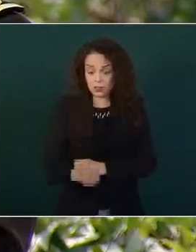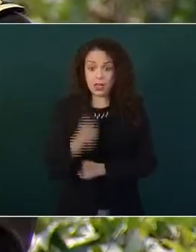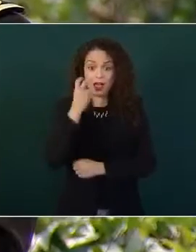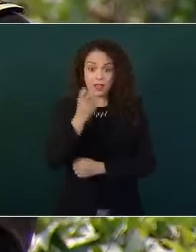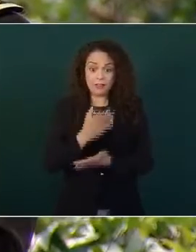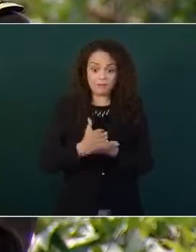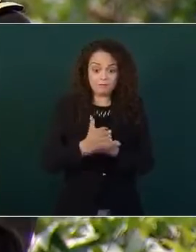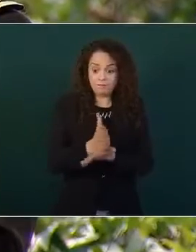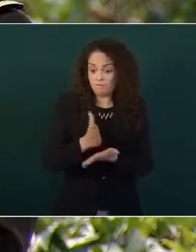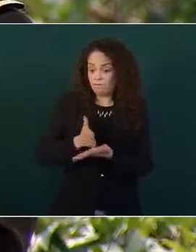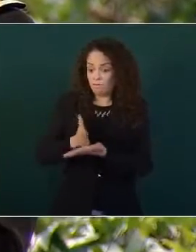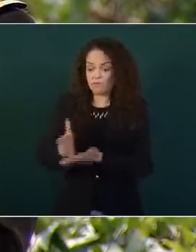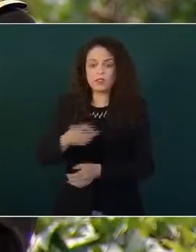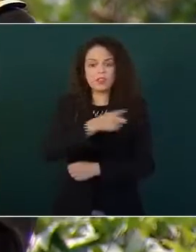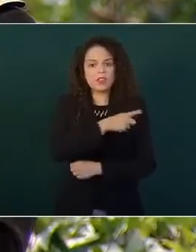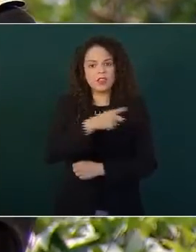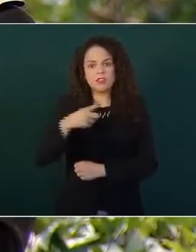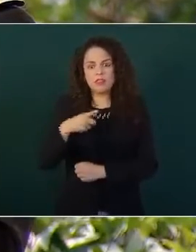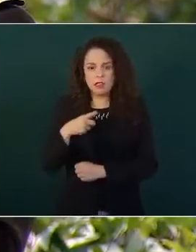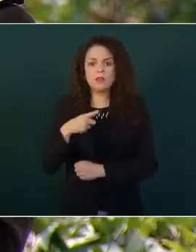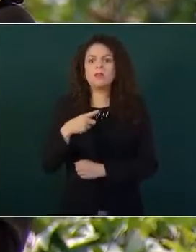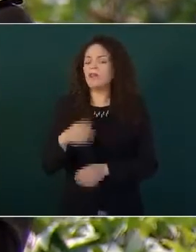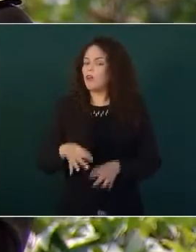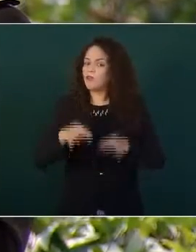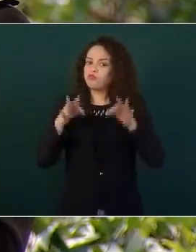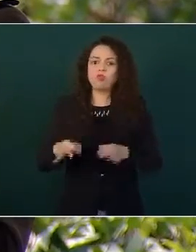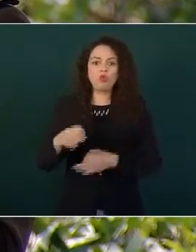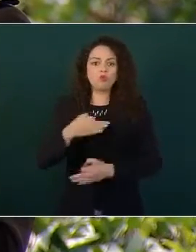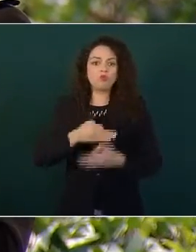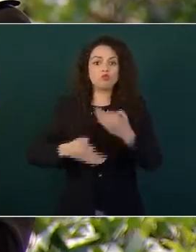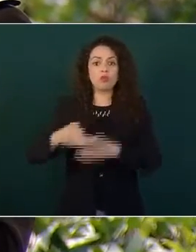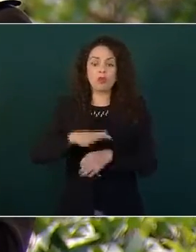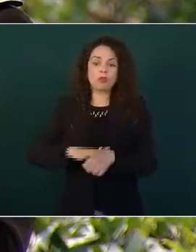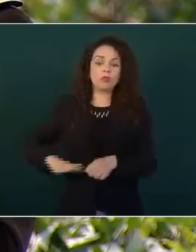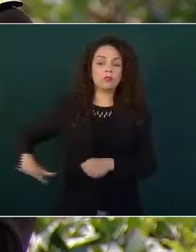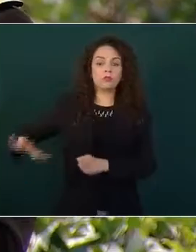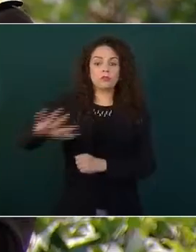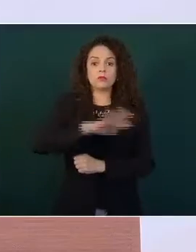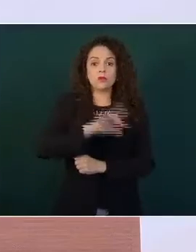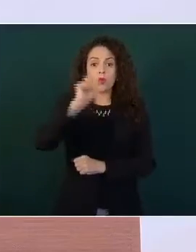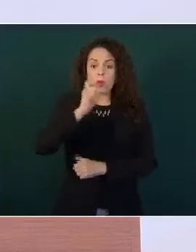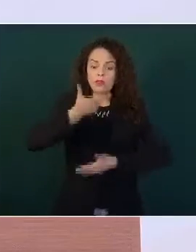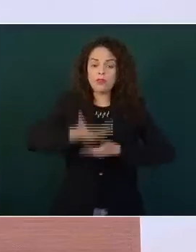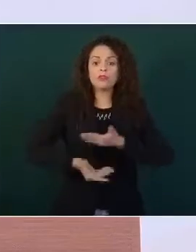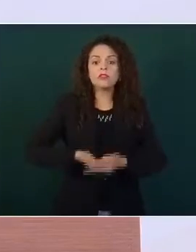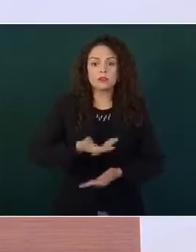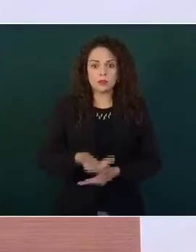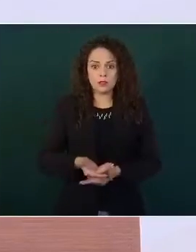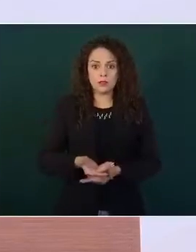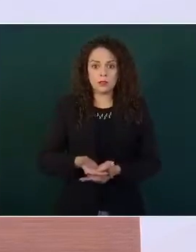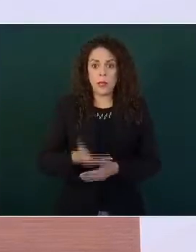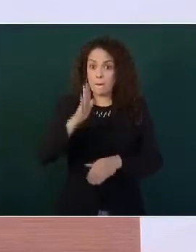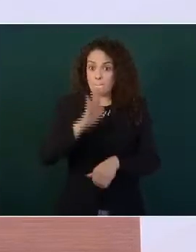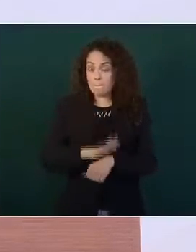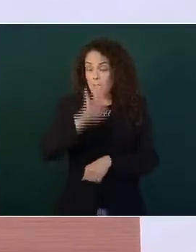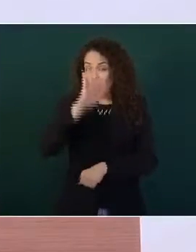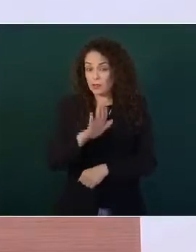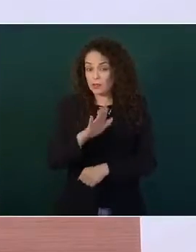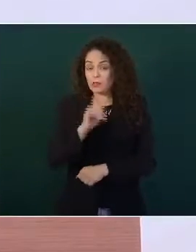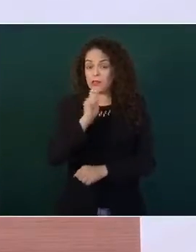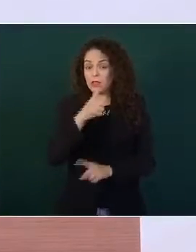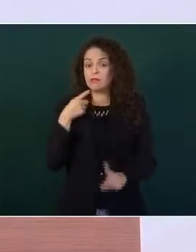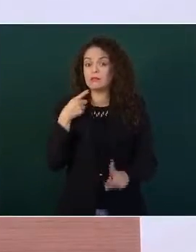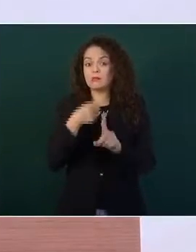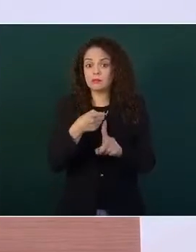deben guiar la conducta de todos los integrantes en los actos de servicio, principalmente